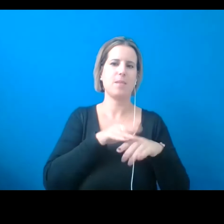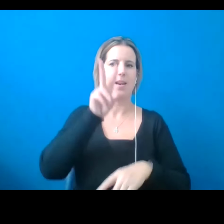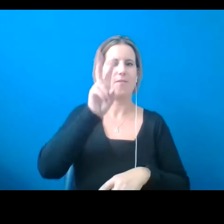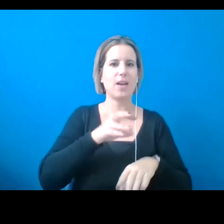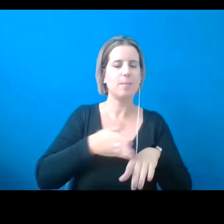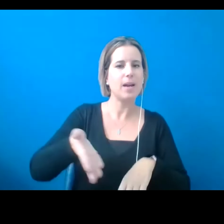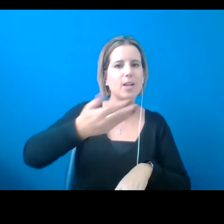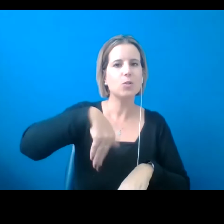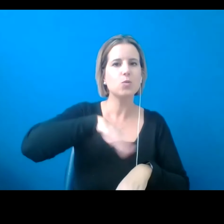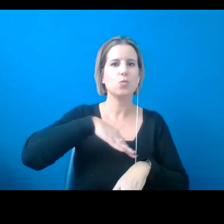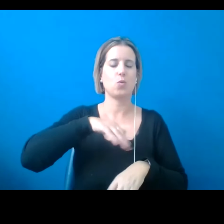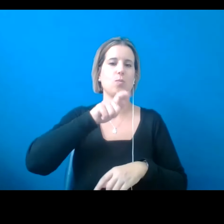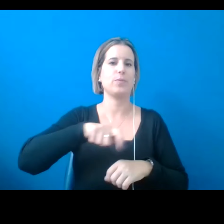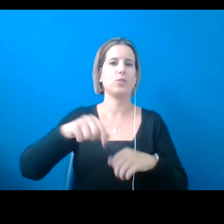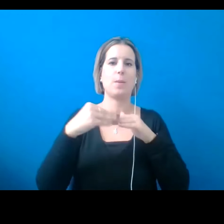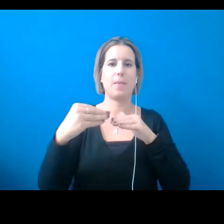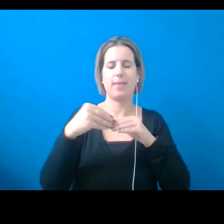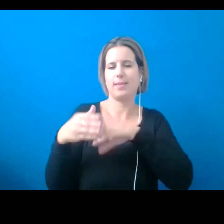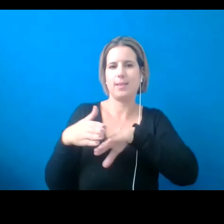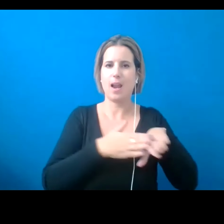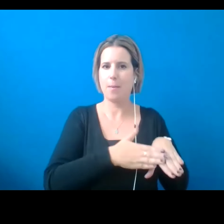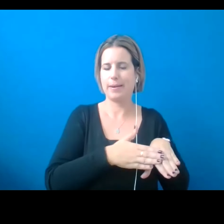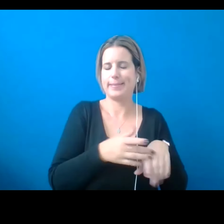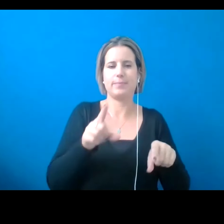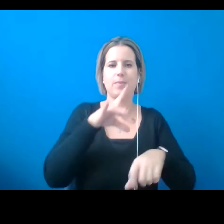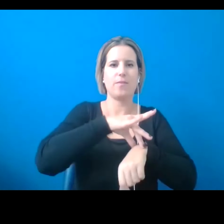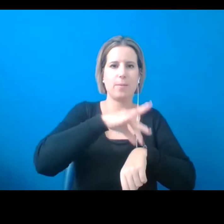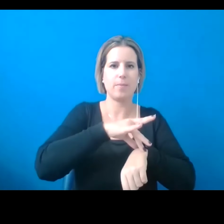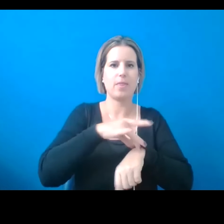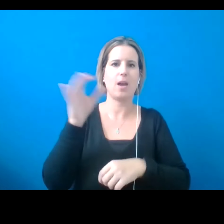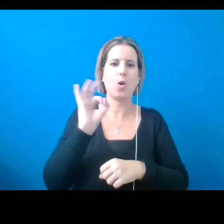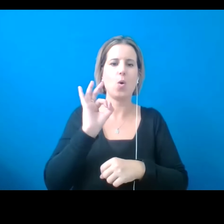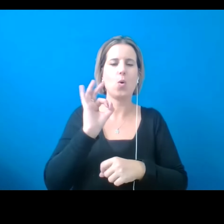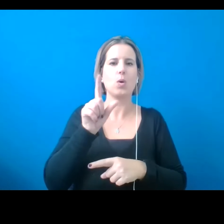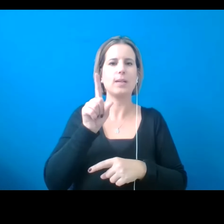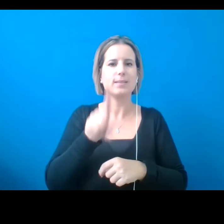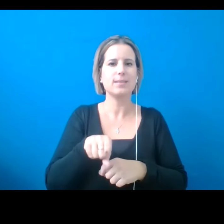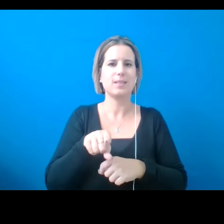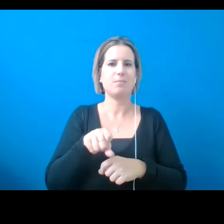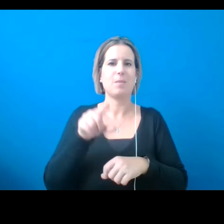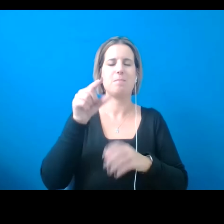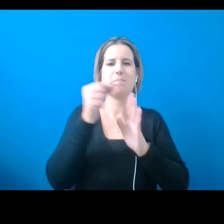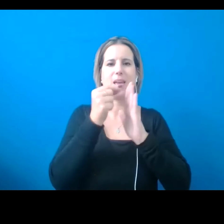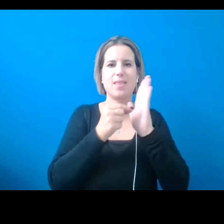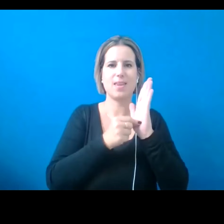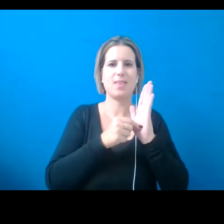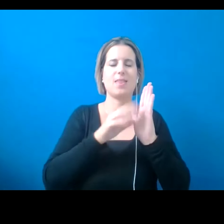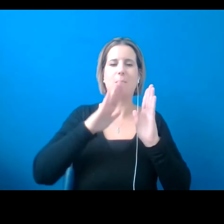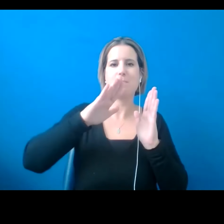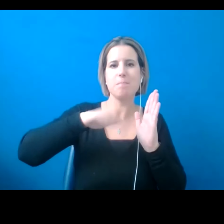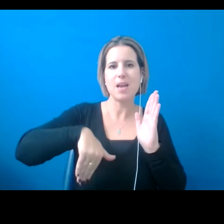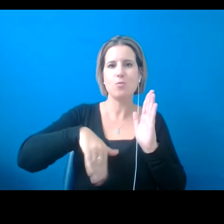todos los pacientes independientemente de la patología o tomamos menos medidas y en